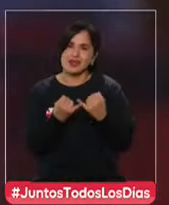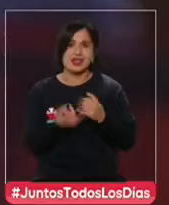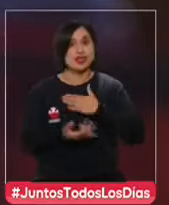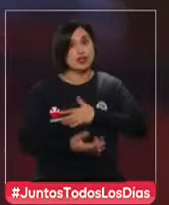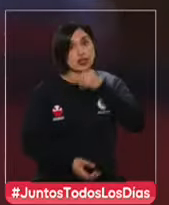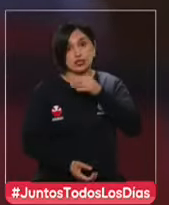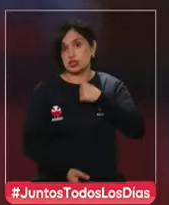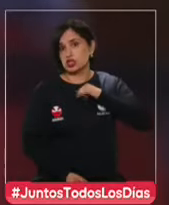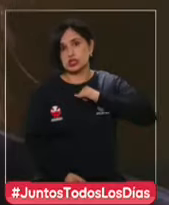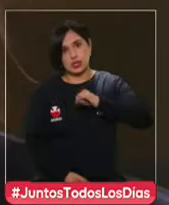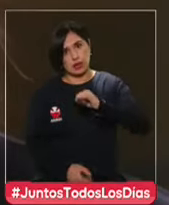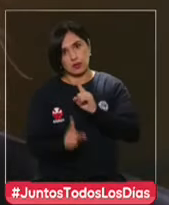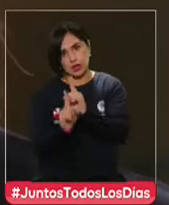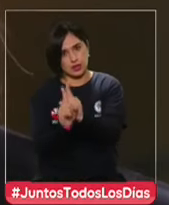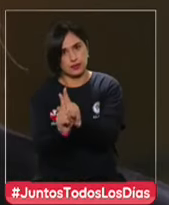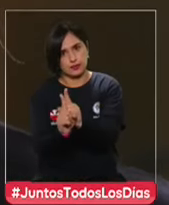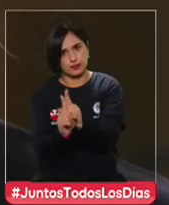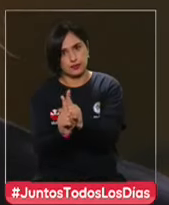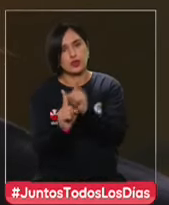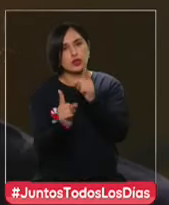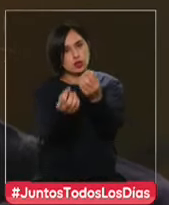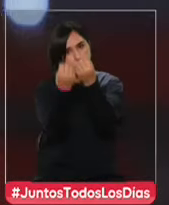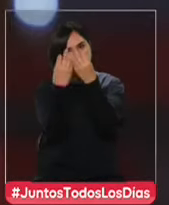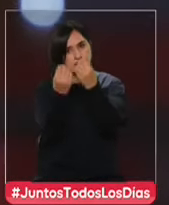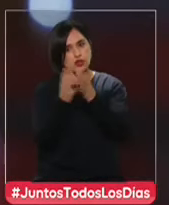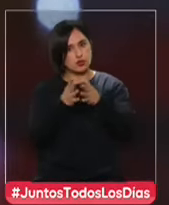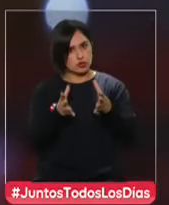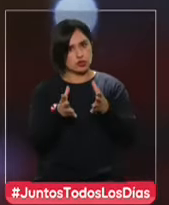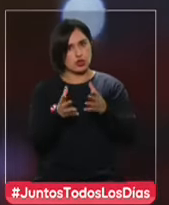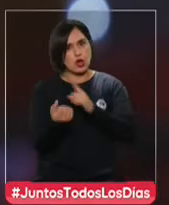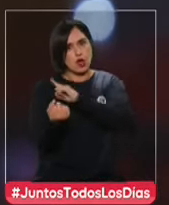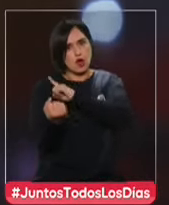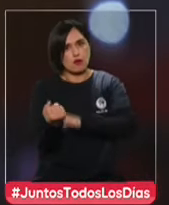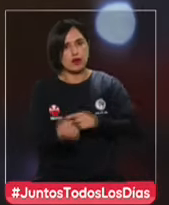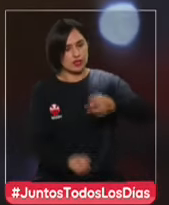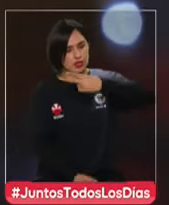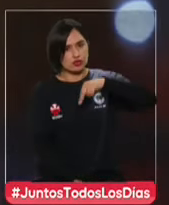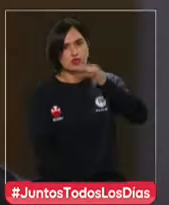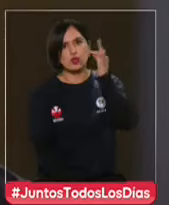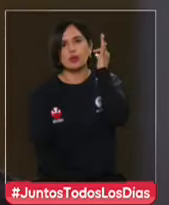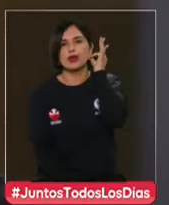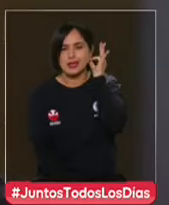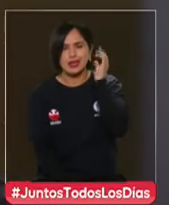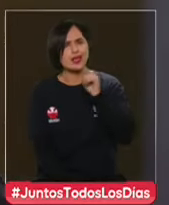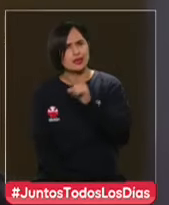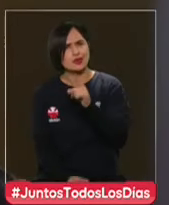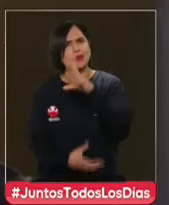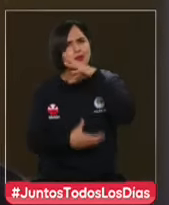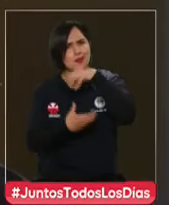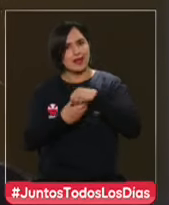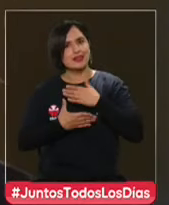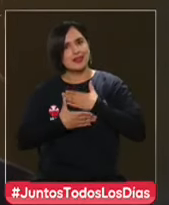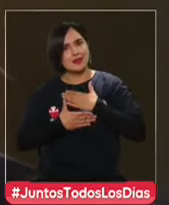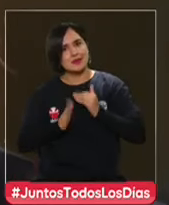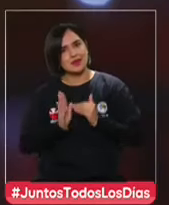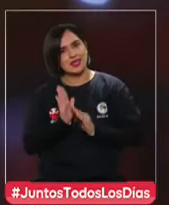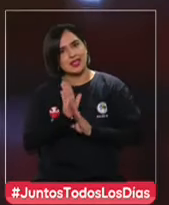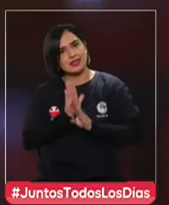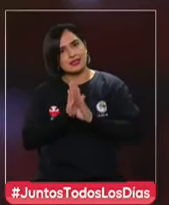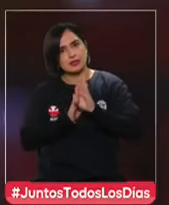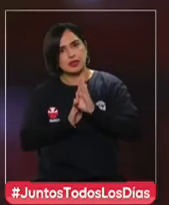sepas que yo siempre voy a estar. Tú me has enseñado mucho de lo fuerte que somos como mujeres. Tú fuiste parte de mi